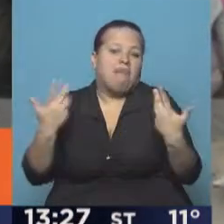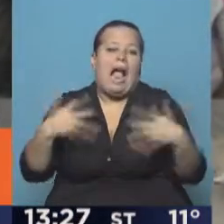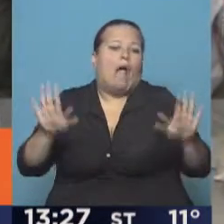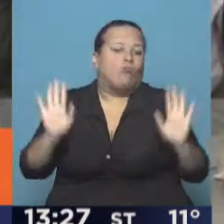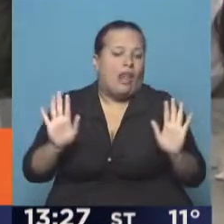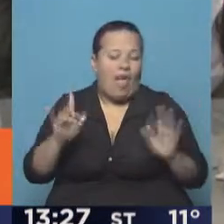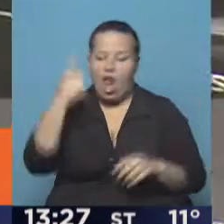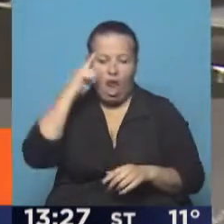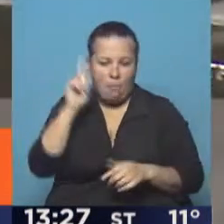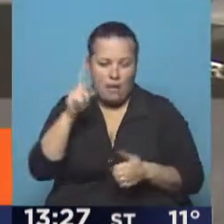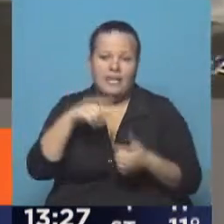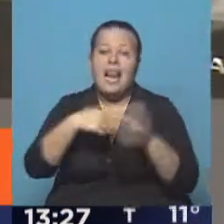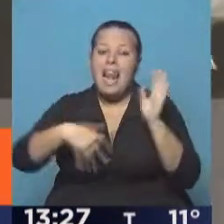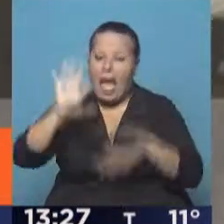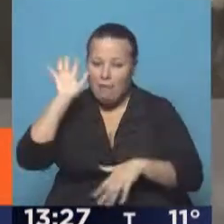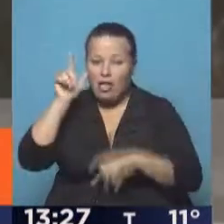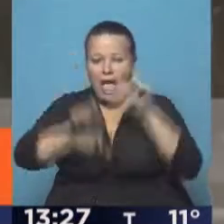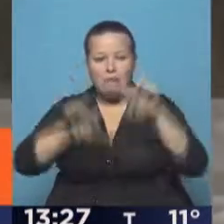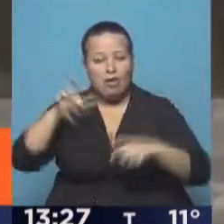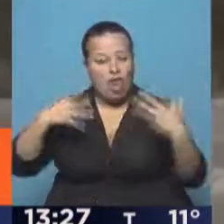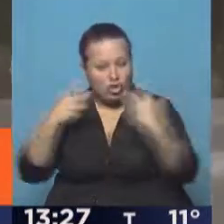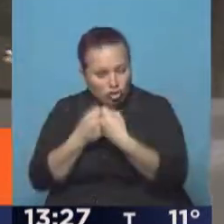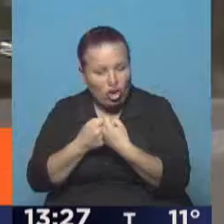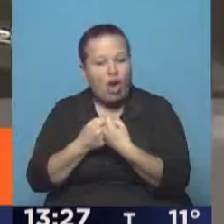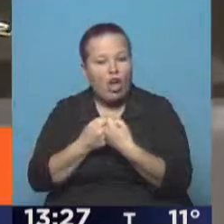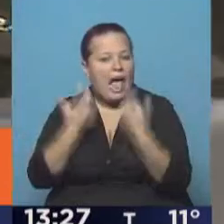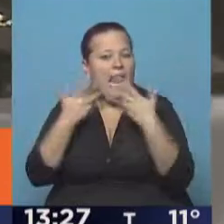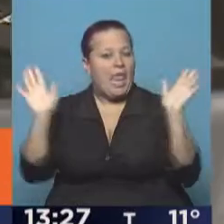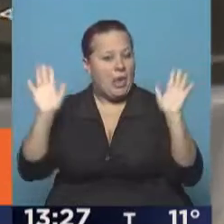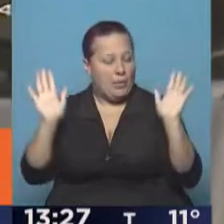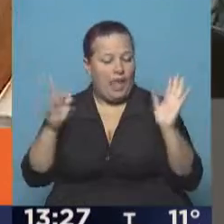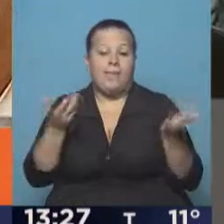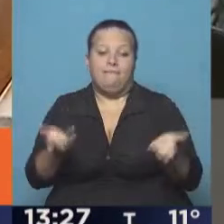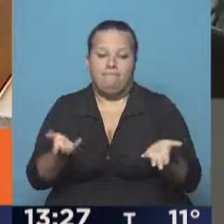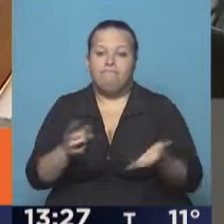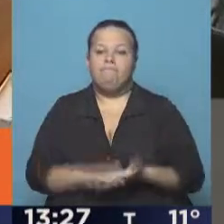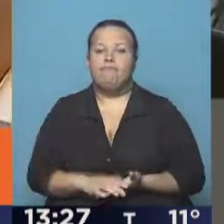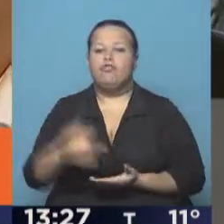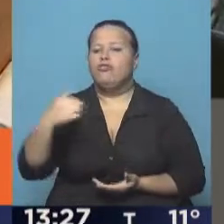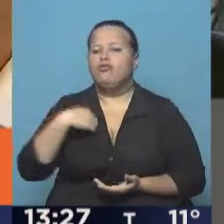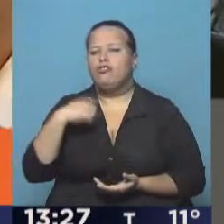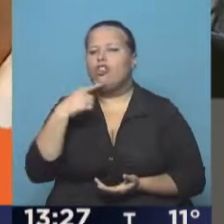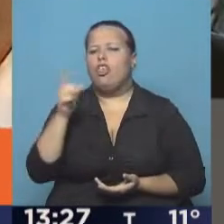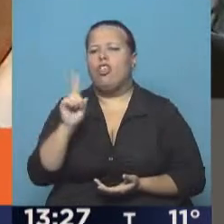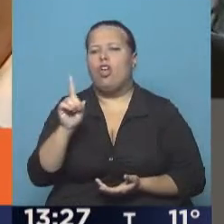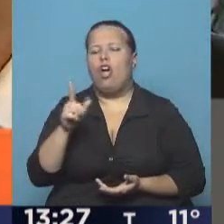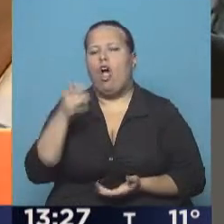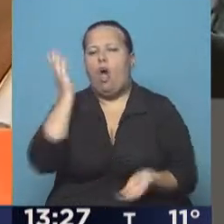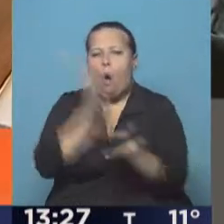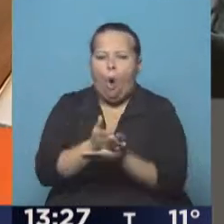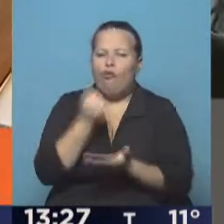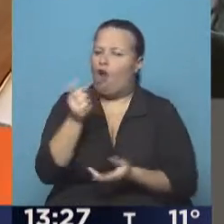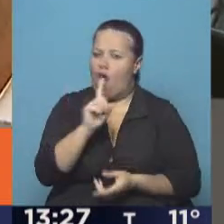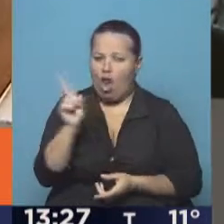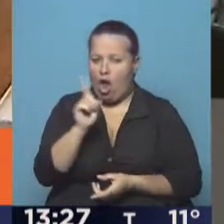porque la mayoría de la gente que lo hace sale libre yo no digo de penas duras